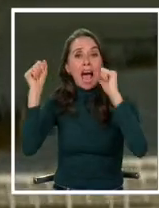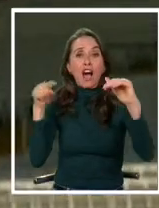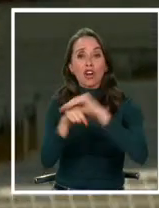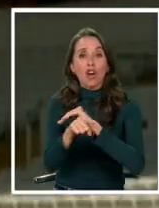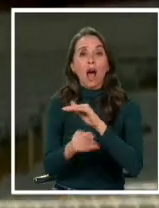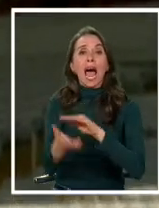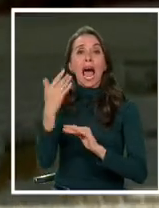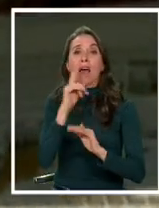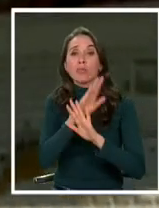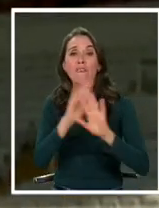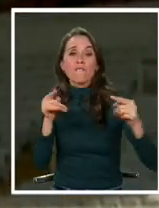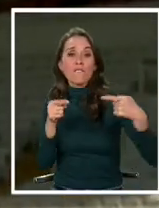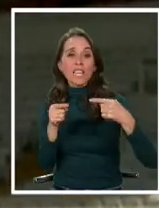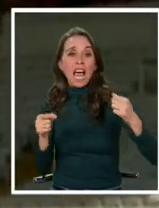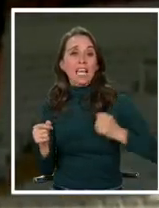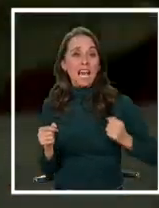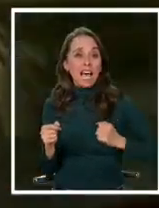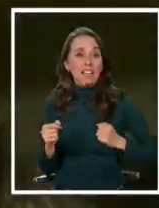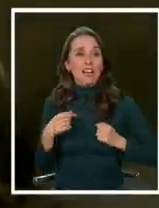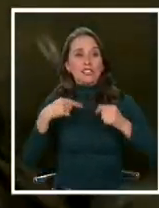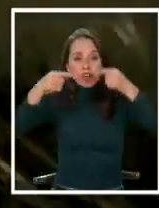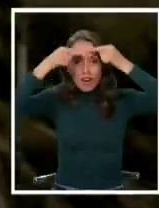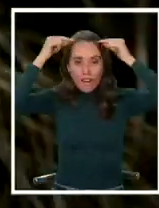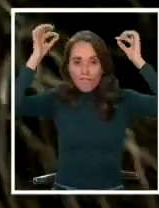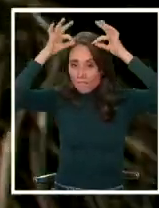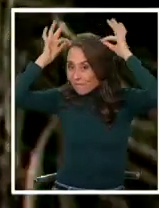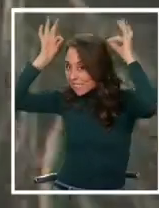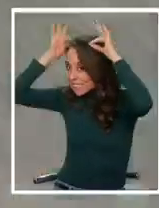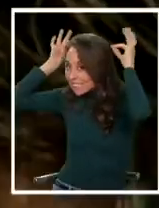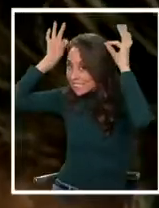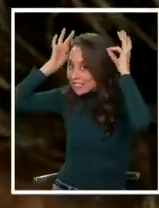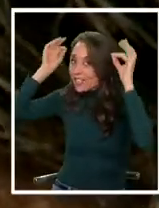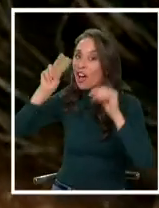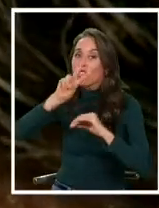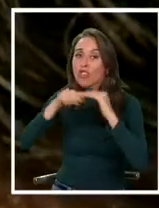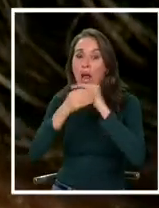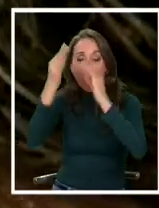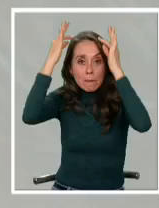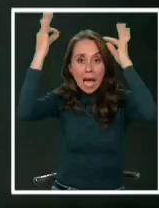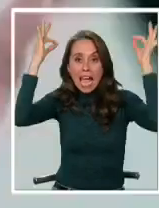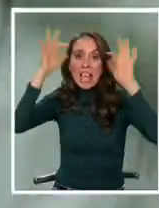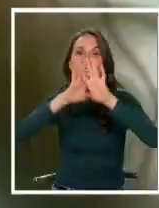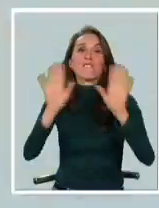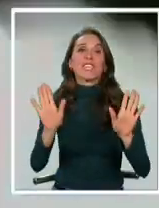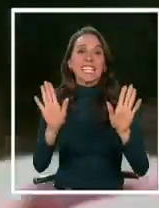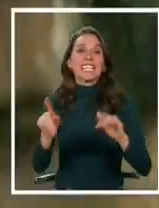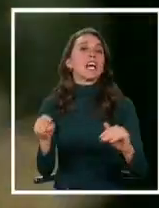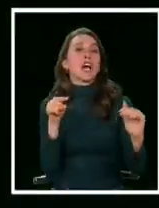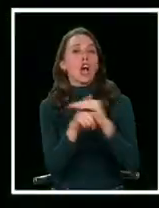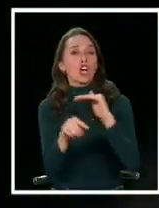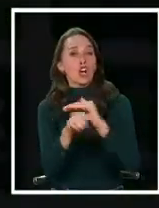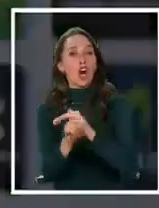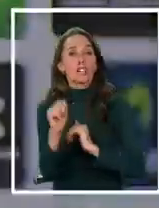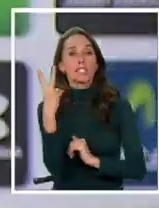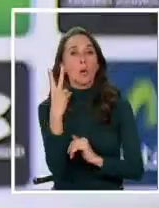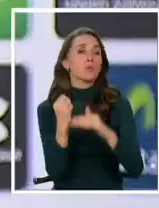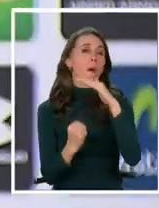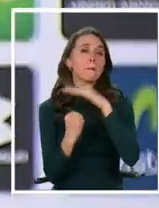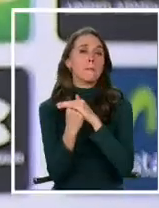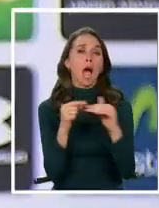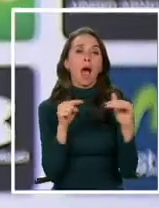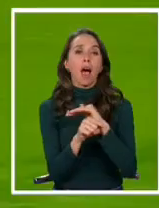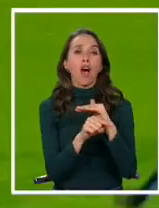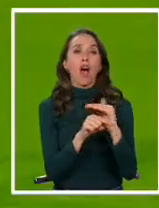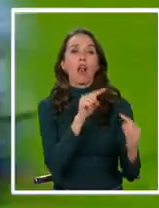el día anterior me me hice los visos terminaron como las 2 de la mañana sin mentirte viso gol el segundo máximo goleador